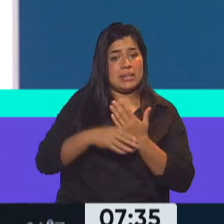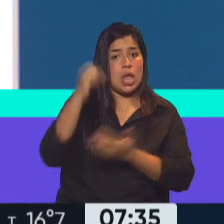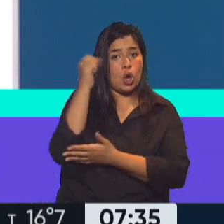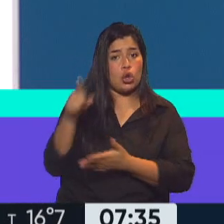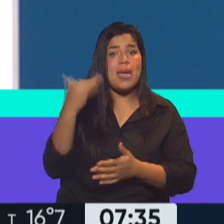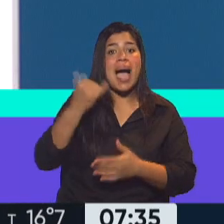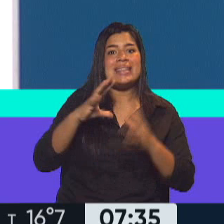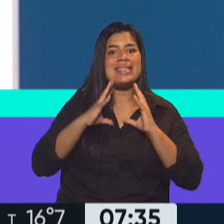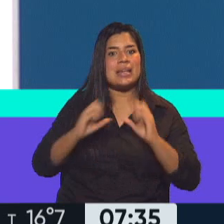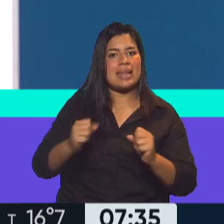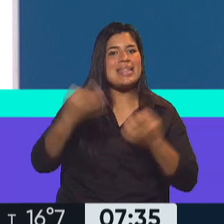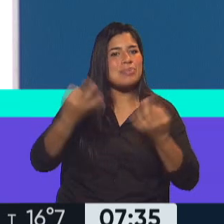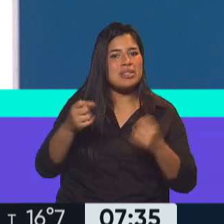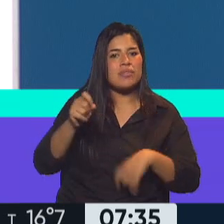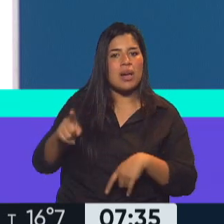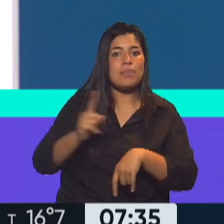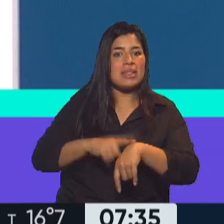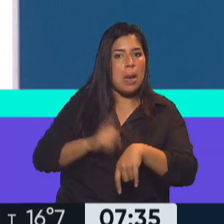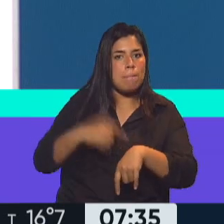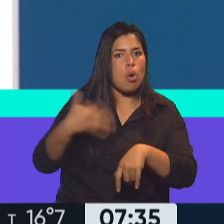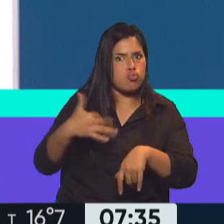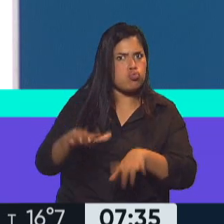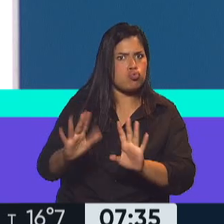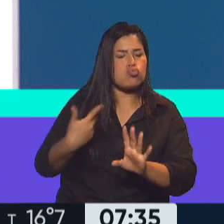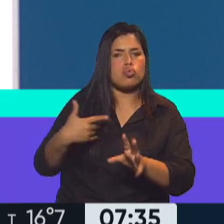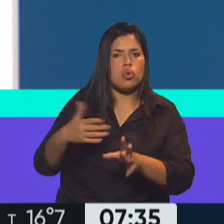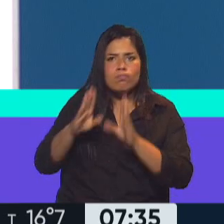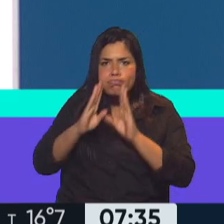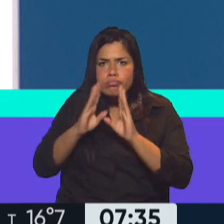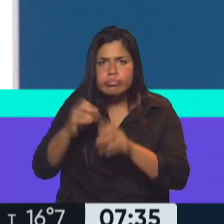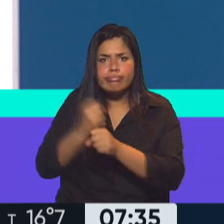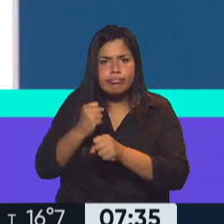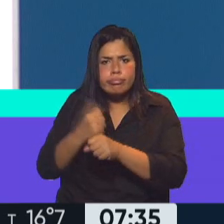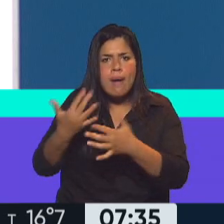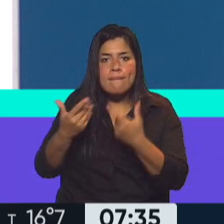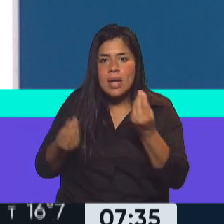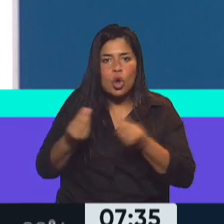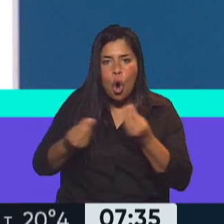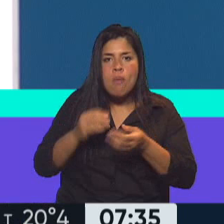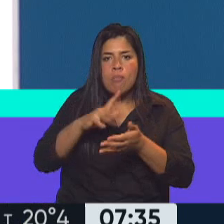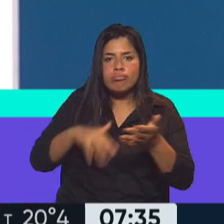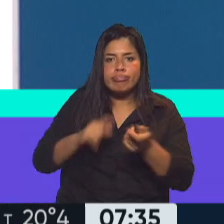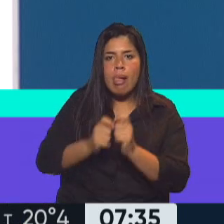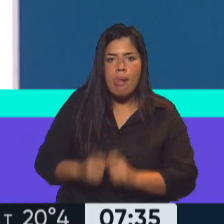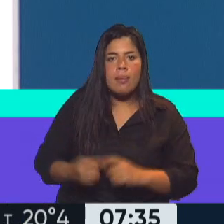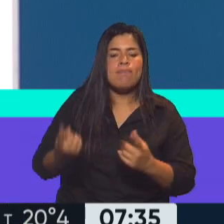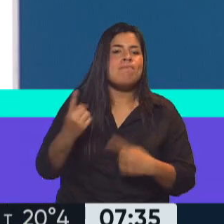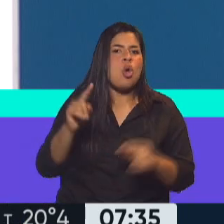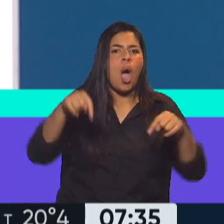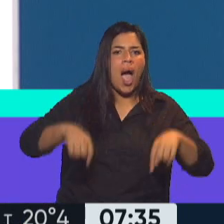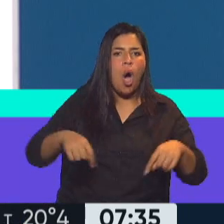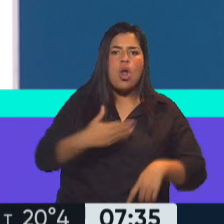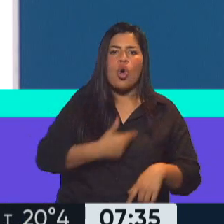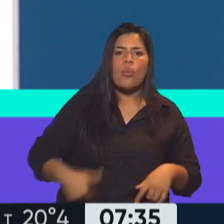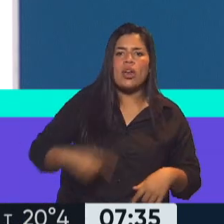secretaría específica que trabajó el presupuesto durante mucho tiempo y que aparte en el gobierno cada día van diciendo, pero esto no va a salir porque ahora no hay presupuesto. Cada